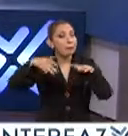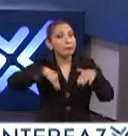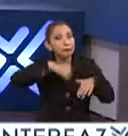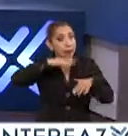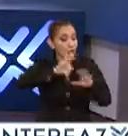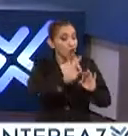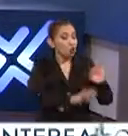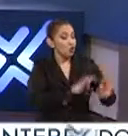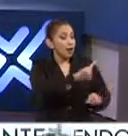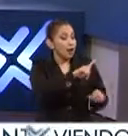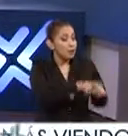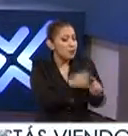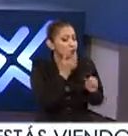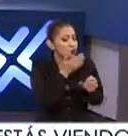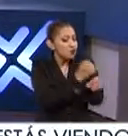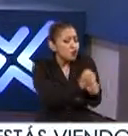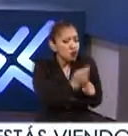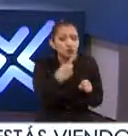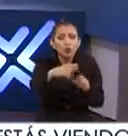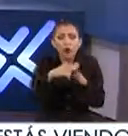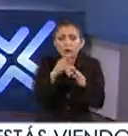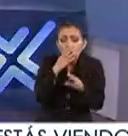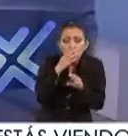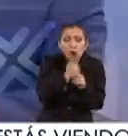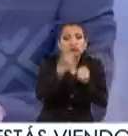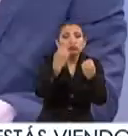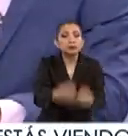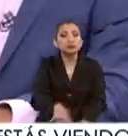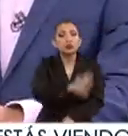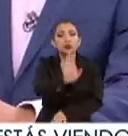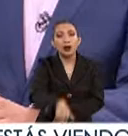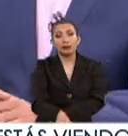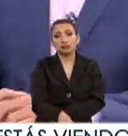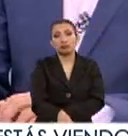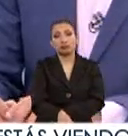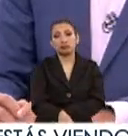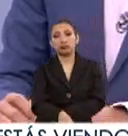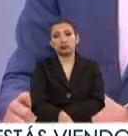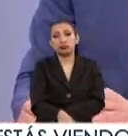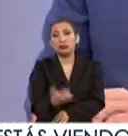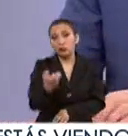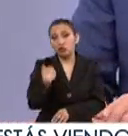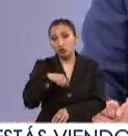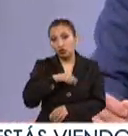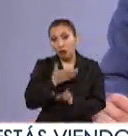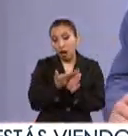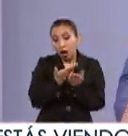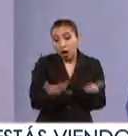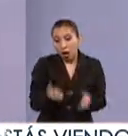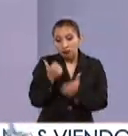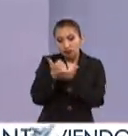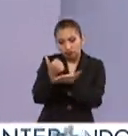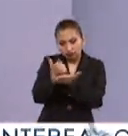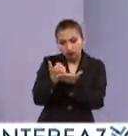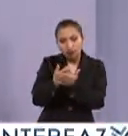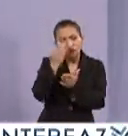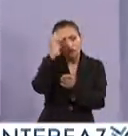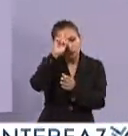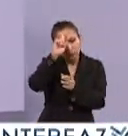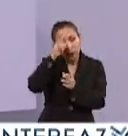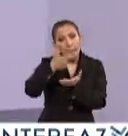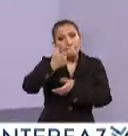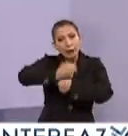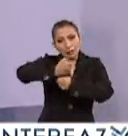por cuidar un animalito, por cuidar sus bienes, perdían la vida. Entonces estamos muy metidos en eso. Obviamente enseñándoles también